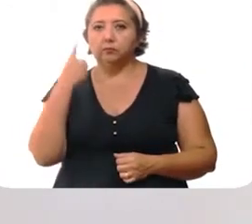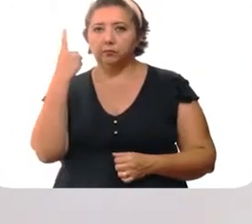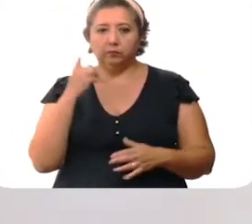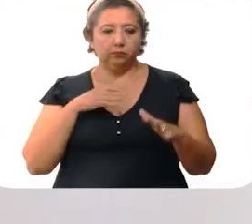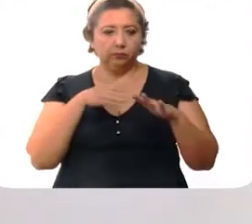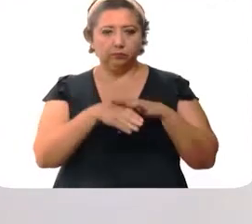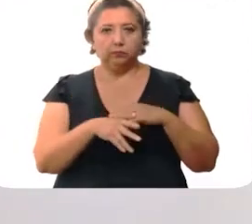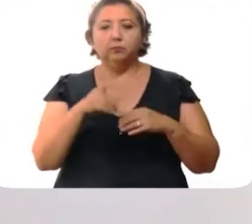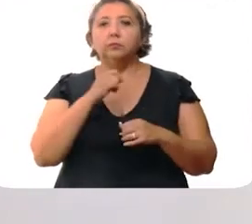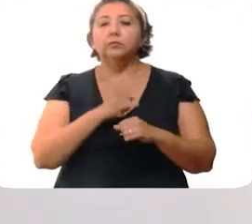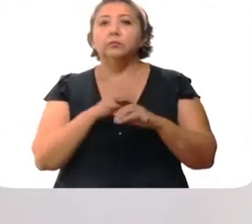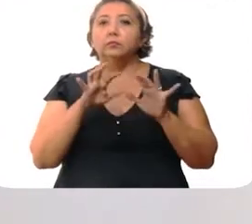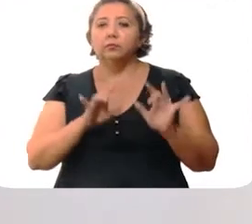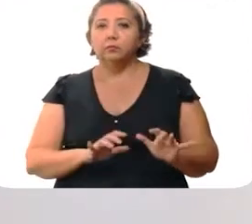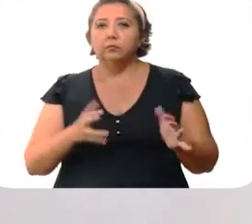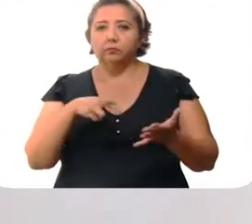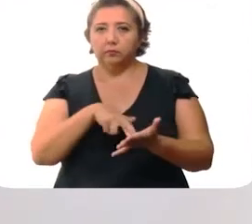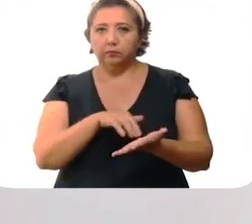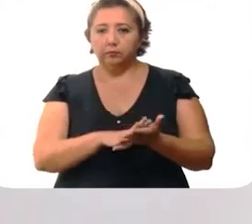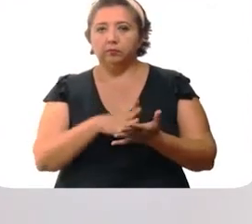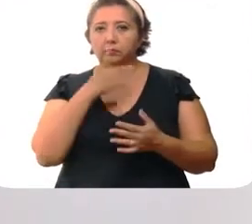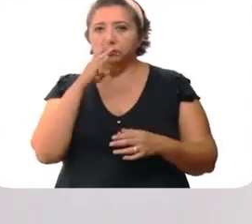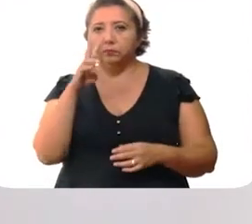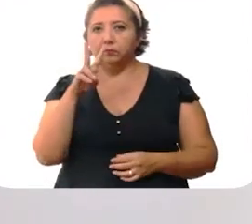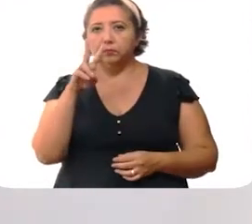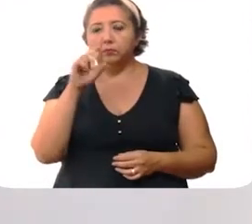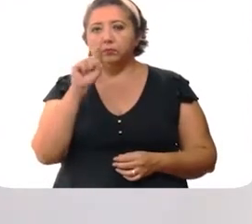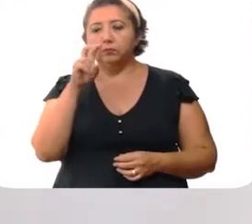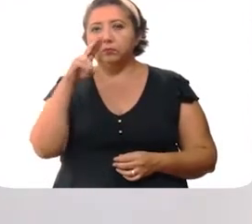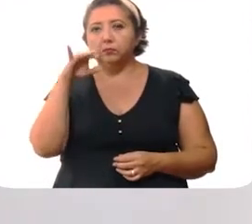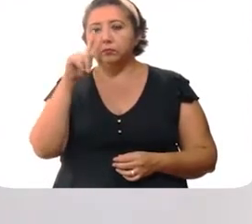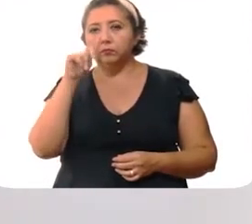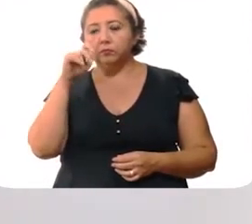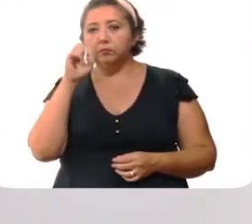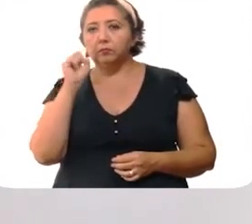la página para realizar su registro en